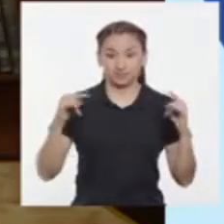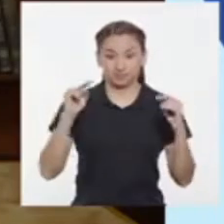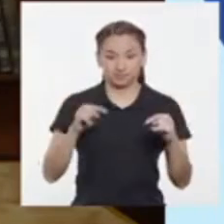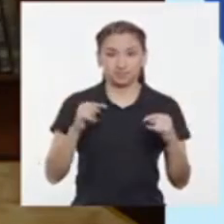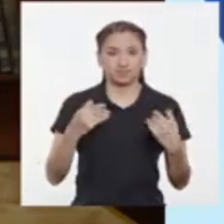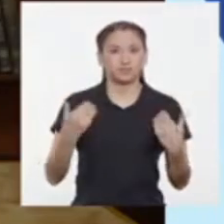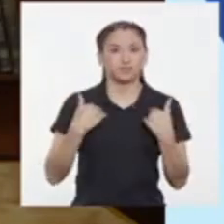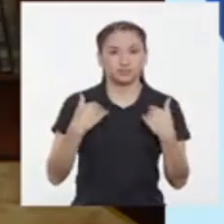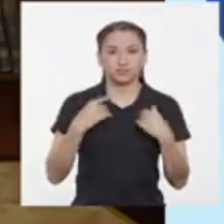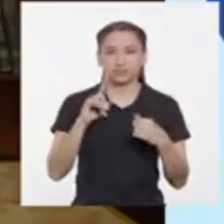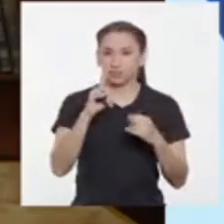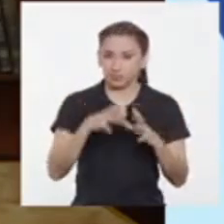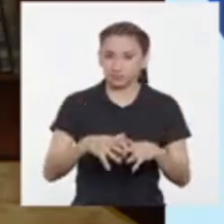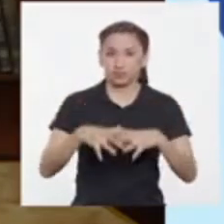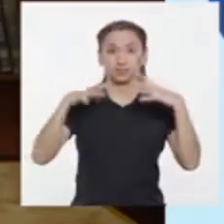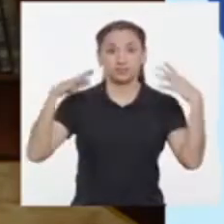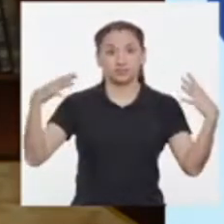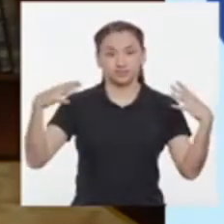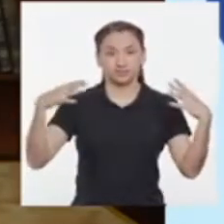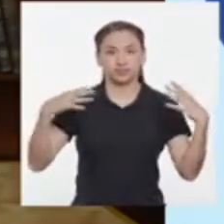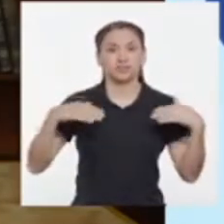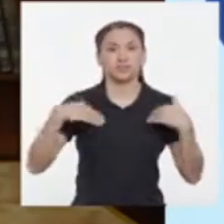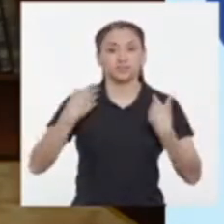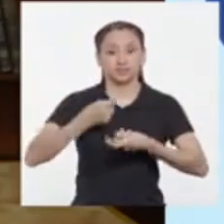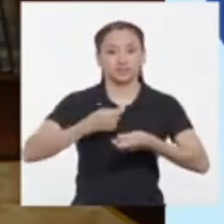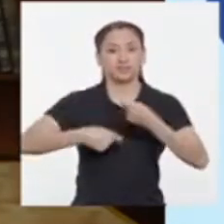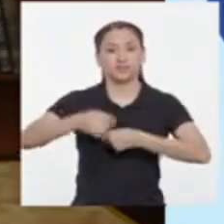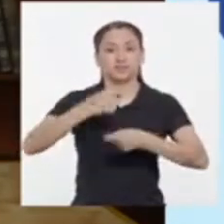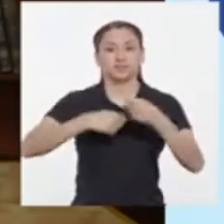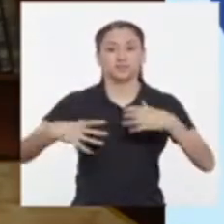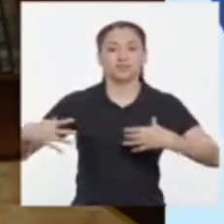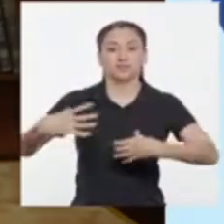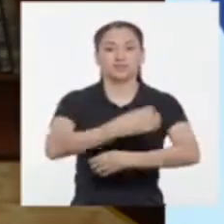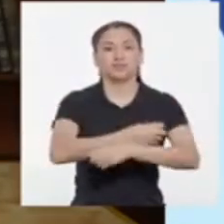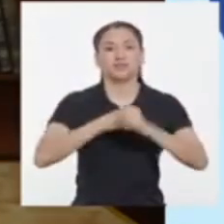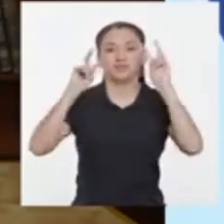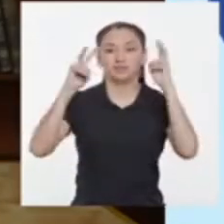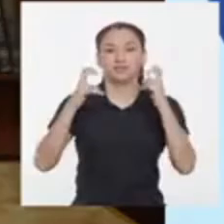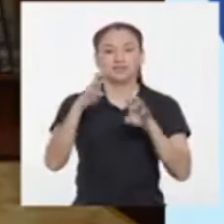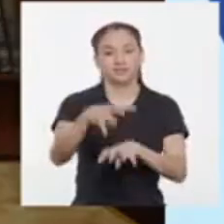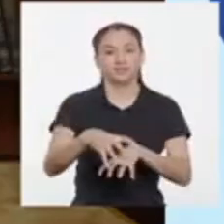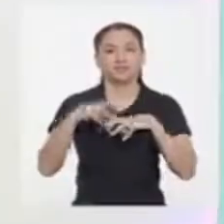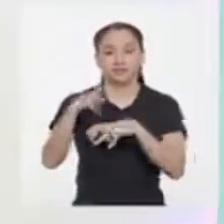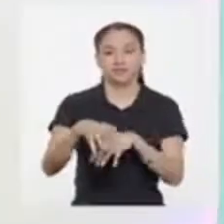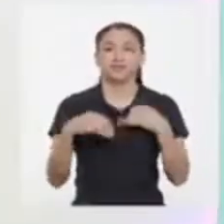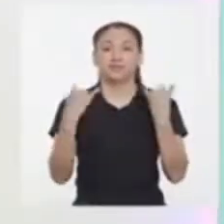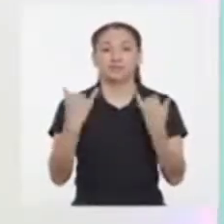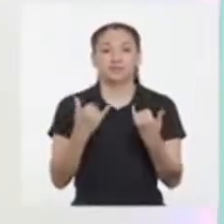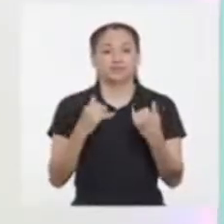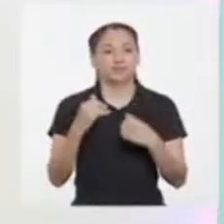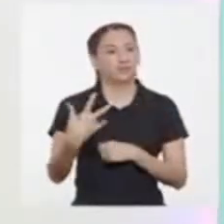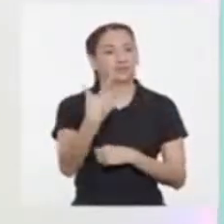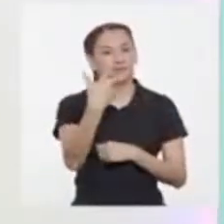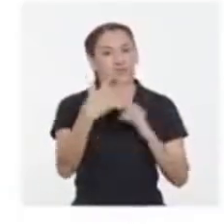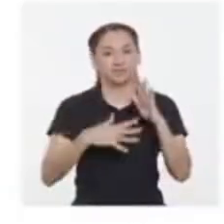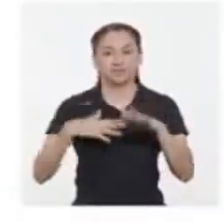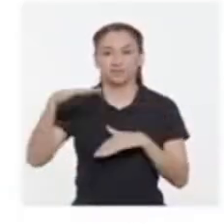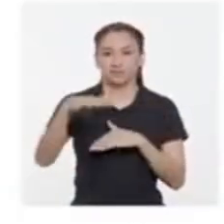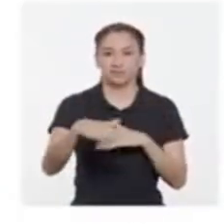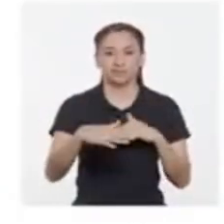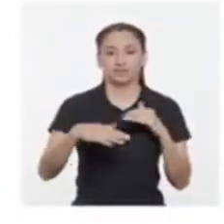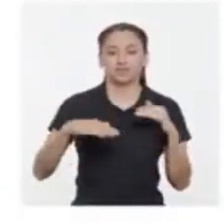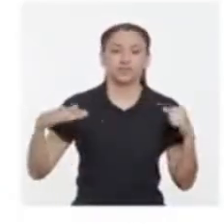los fitotoldos contribuye a una mayor eficiencia y productividad en el sector agrícola. Ahora vamos con el paso